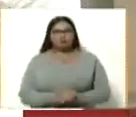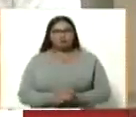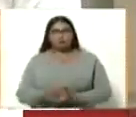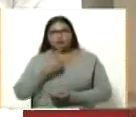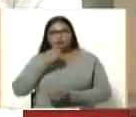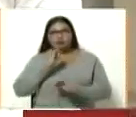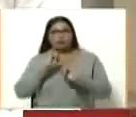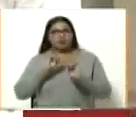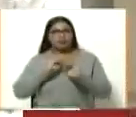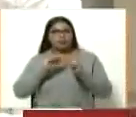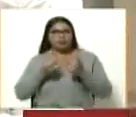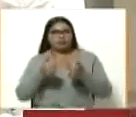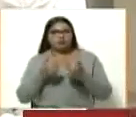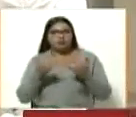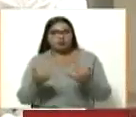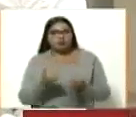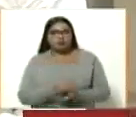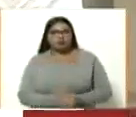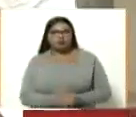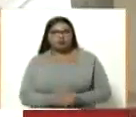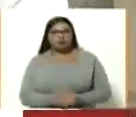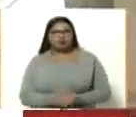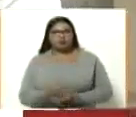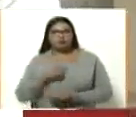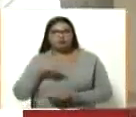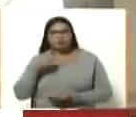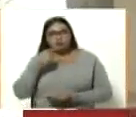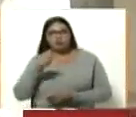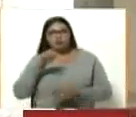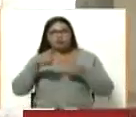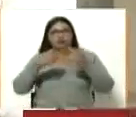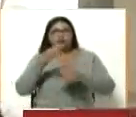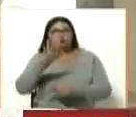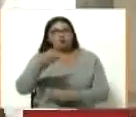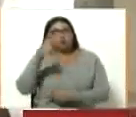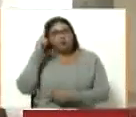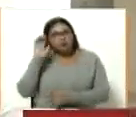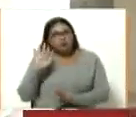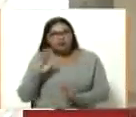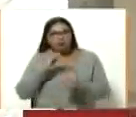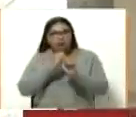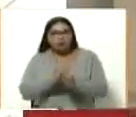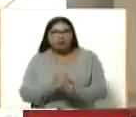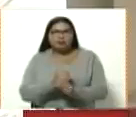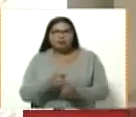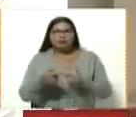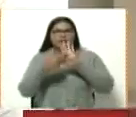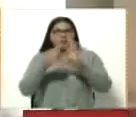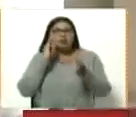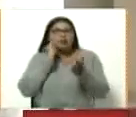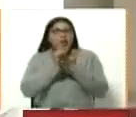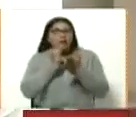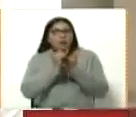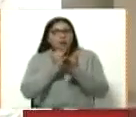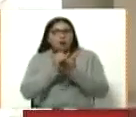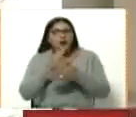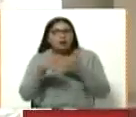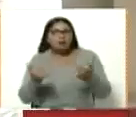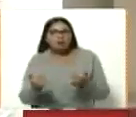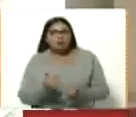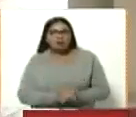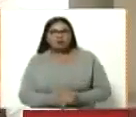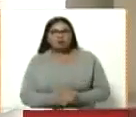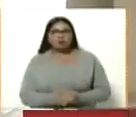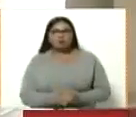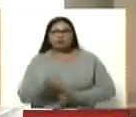inició y tenemos audiencias los próximos 5 días... en donde se presentan las pruebas, tanto